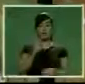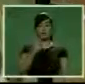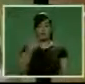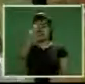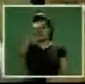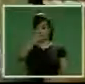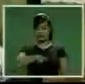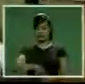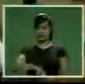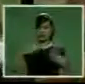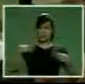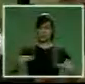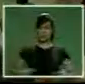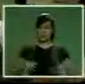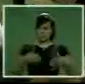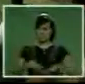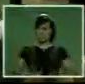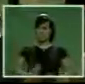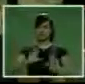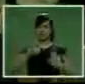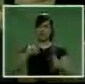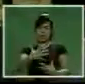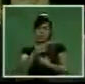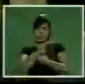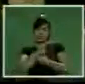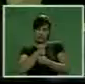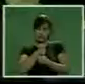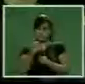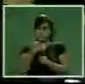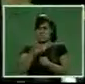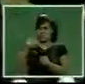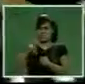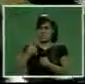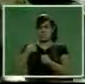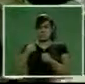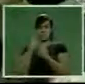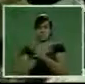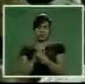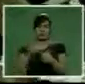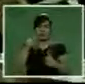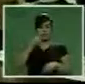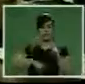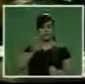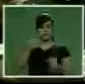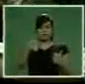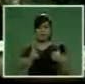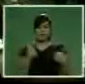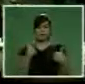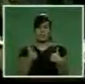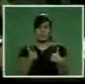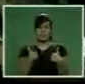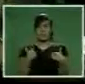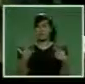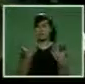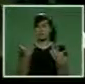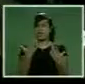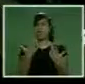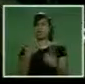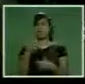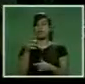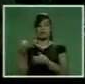egoísta. Lo quiero lo mío, esto para mí, no me quitas mi juguete, todo lo demás. ¿Cuál es el papel de la sociedad? ¿Cuál es el papel del conjunto de la